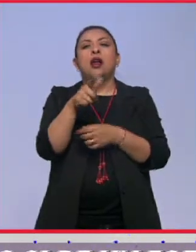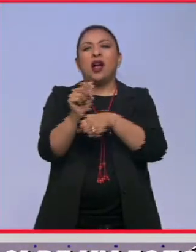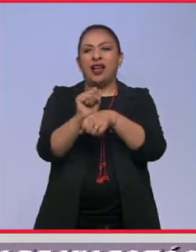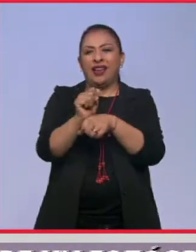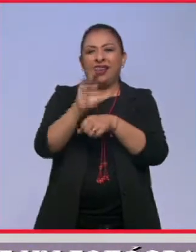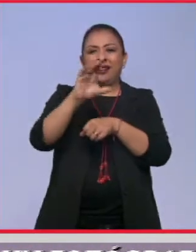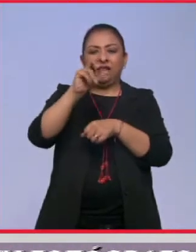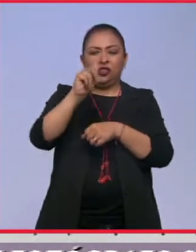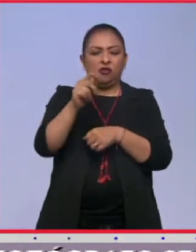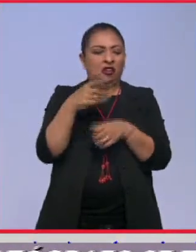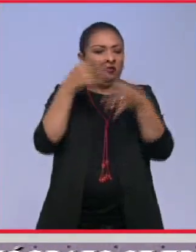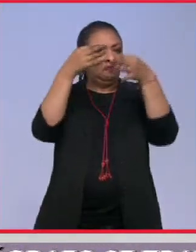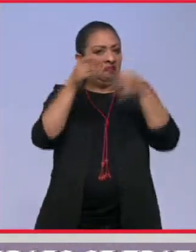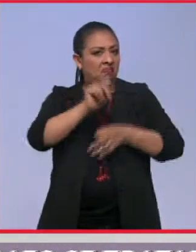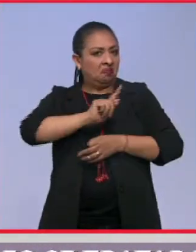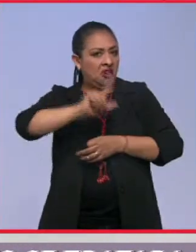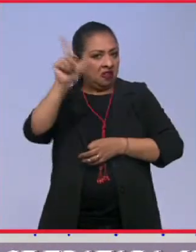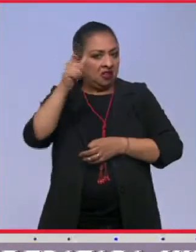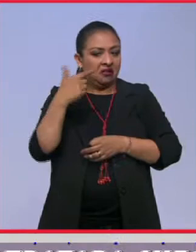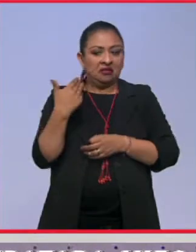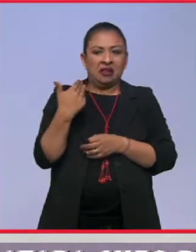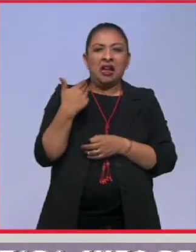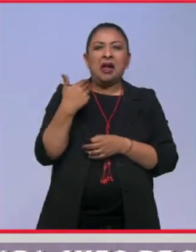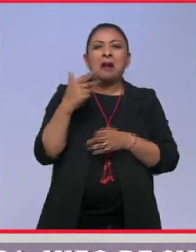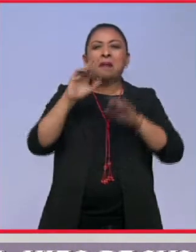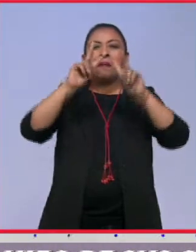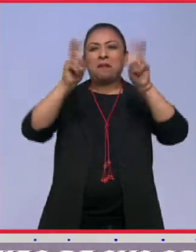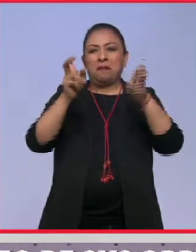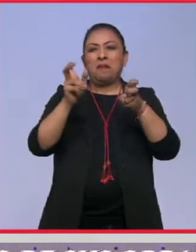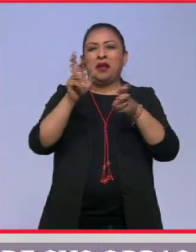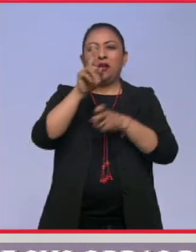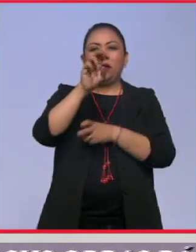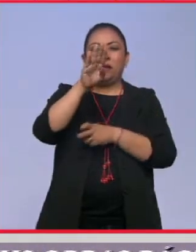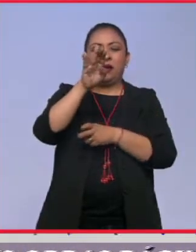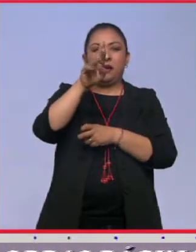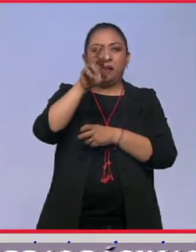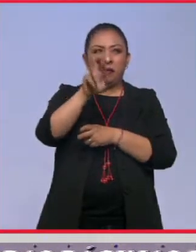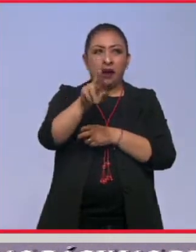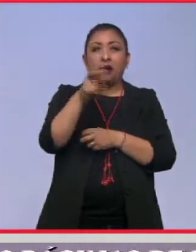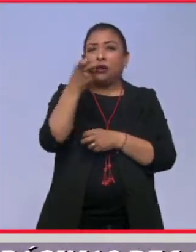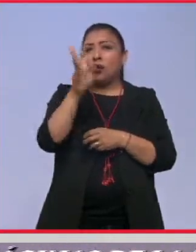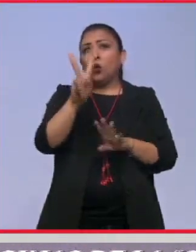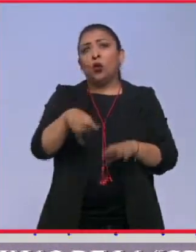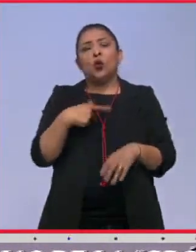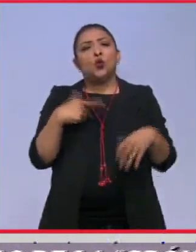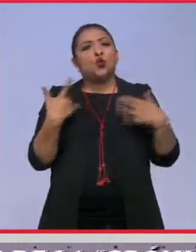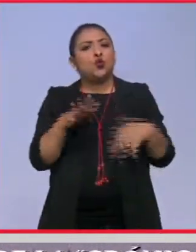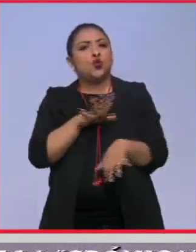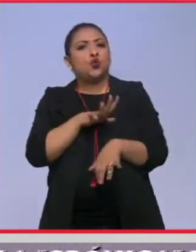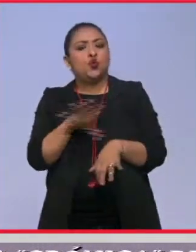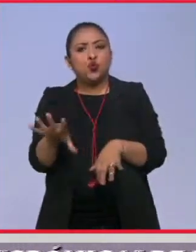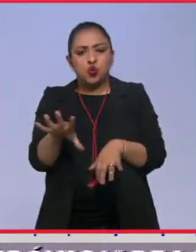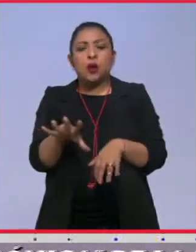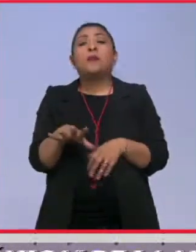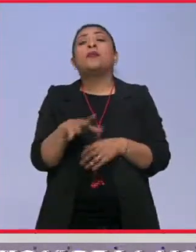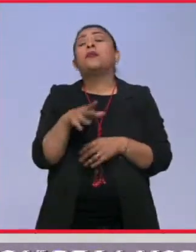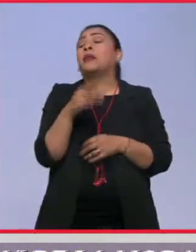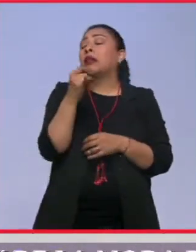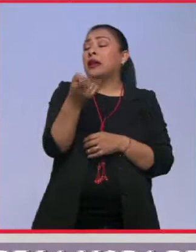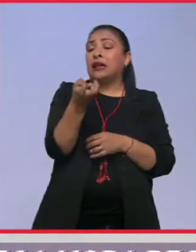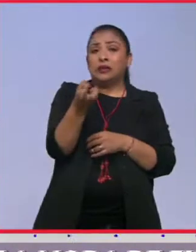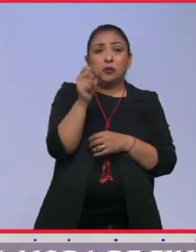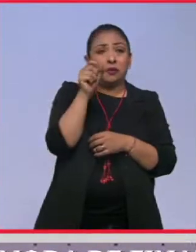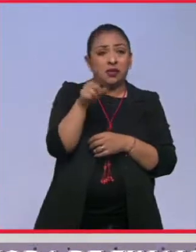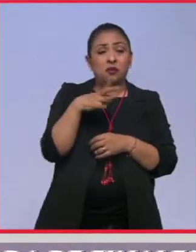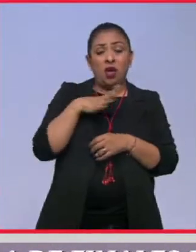Lo vimos recientemente en la película Remember de Atom Egoyan. Ahí está. Es increíble la actuación que hace. Y bueno, justamente por